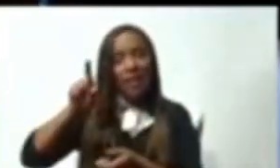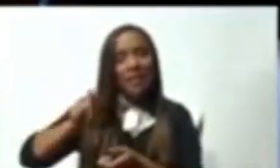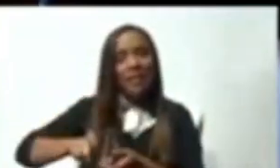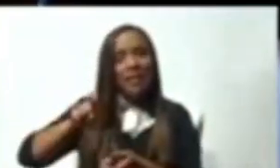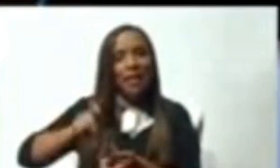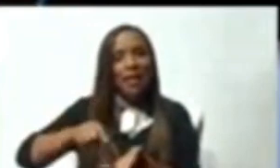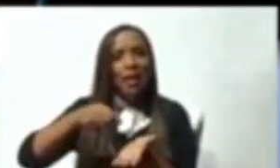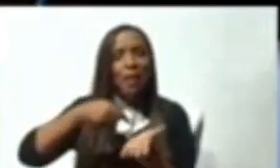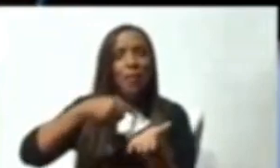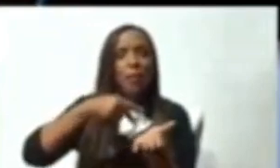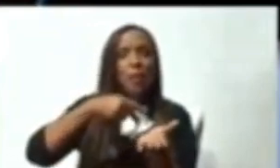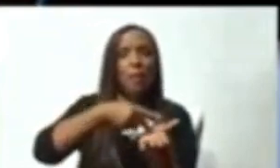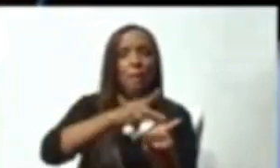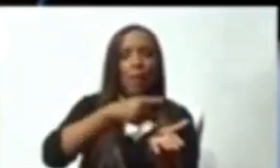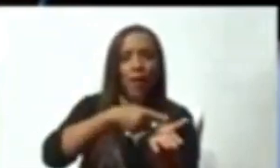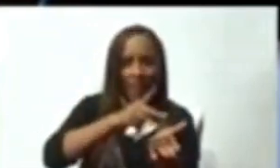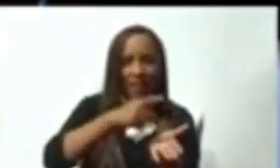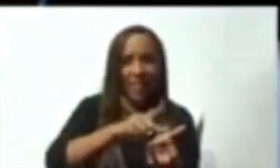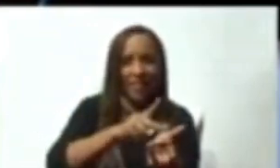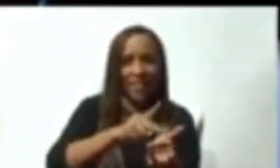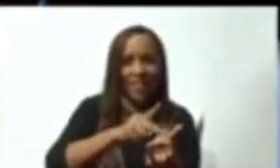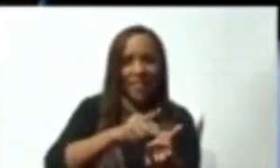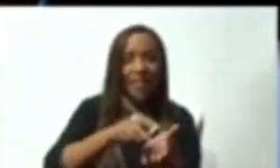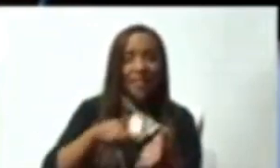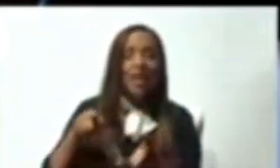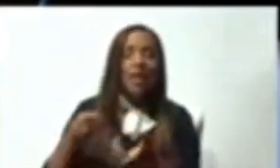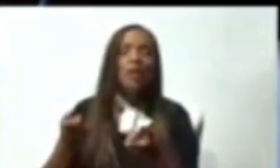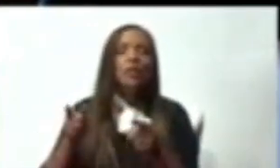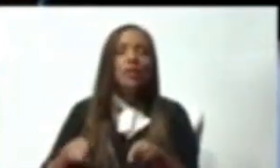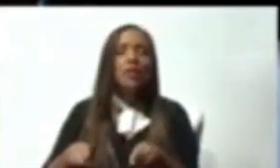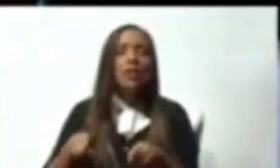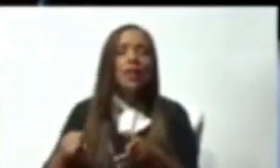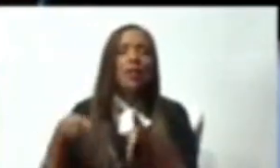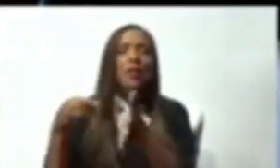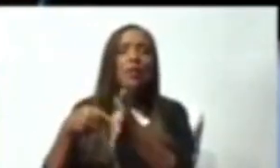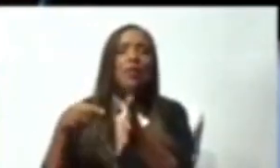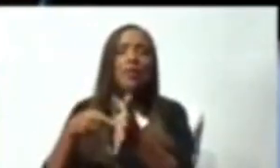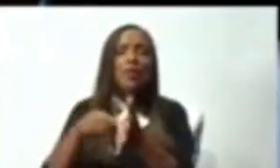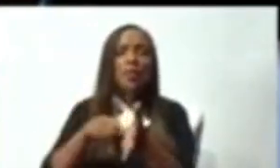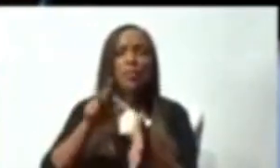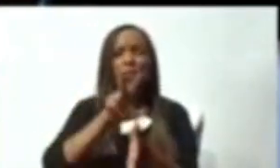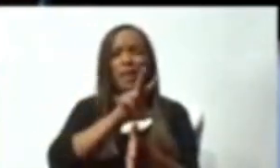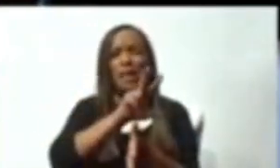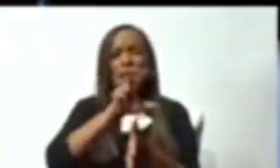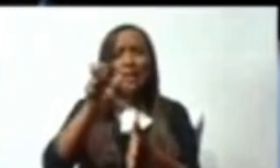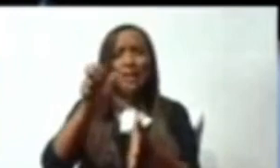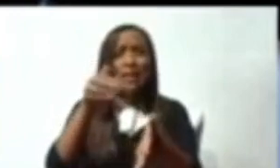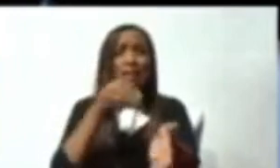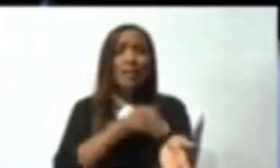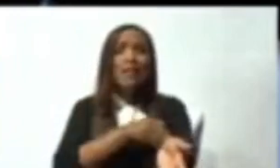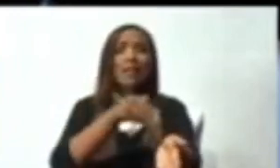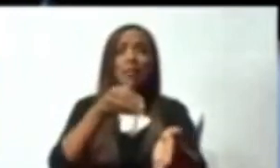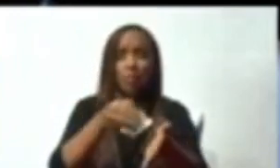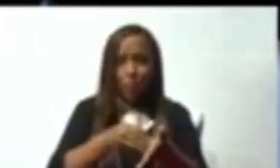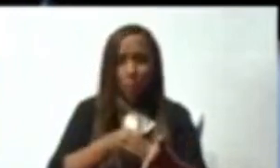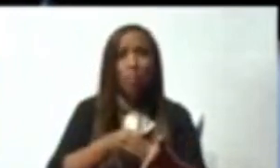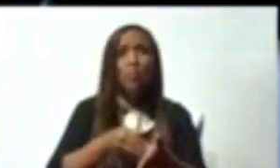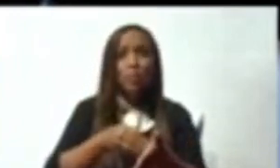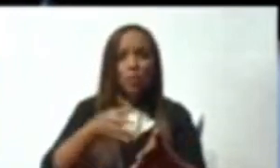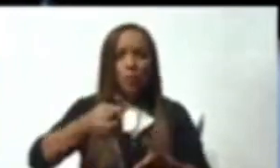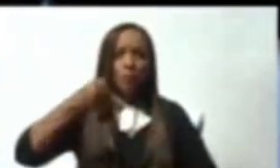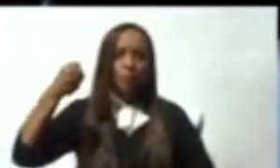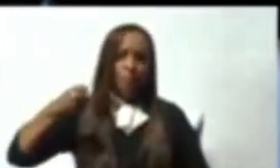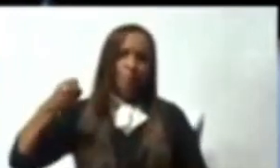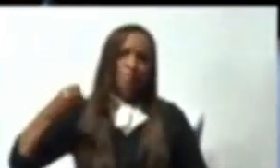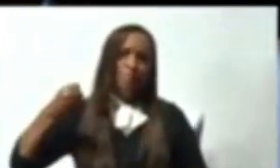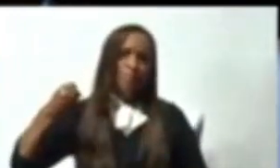de 300 millones de pesos y se han hecho todo el esfuerzo habido y por haber a los fines de que el ministro